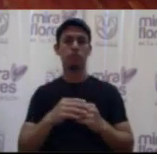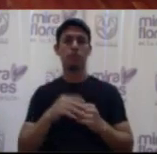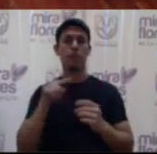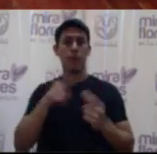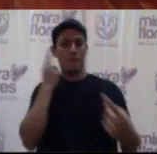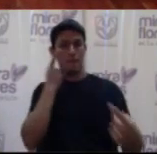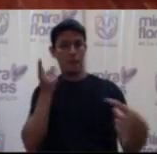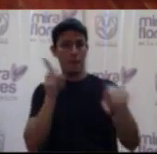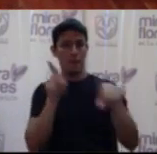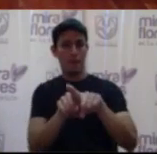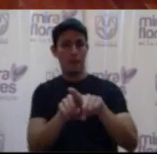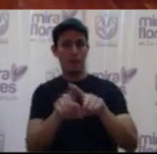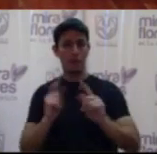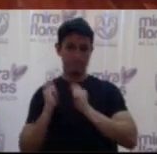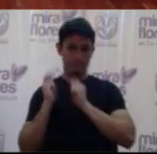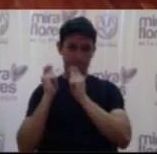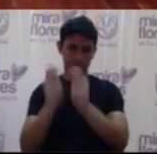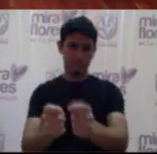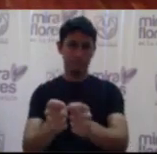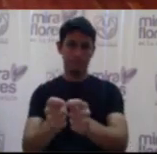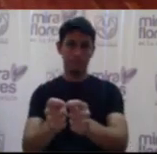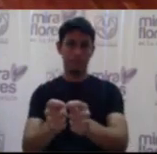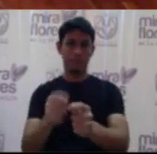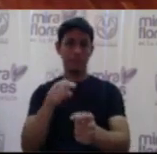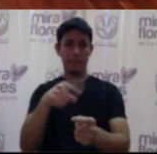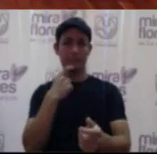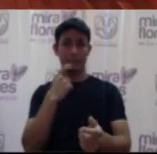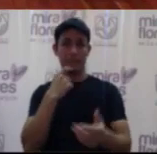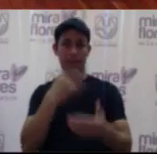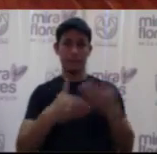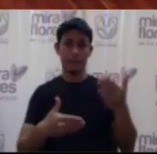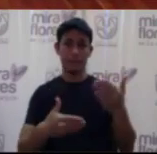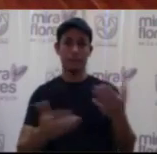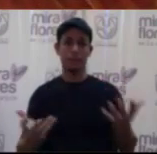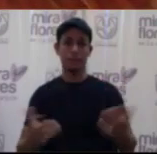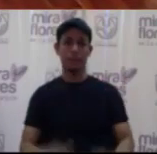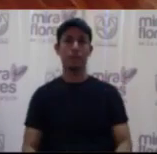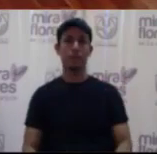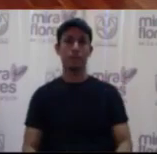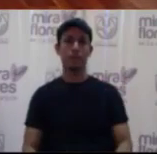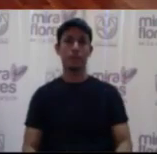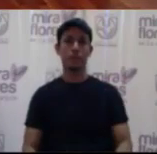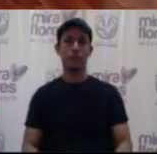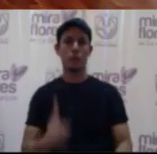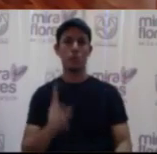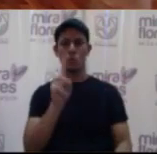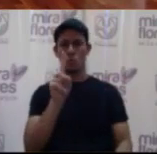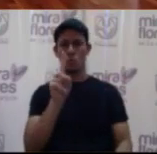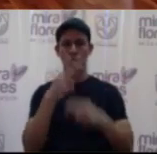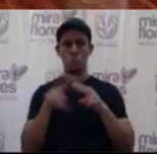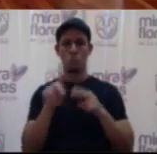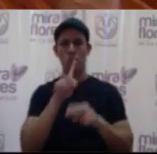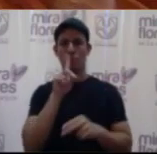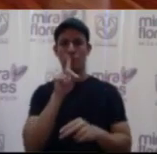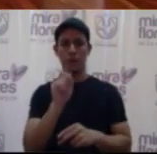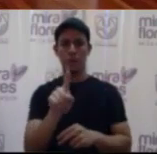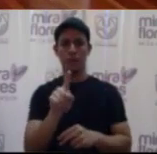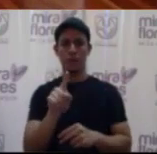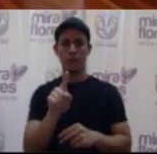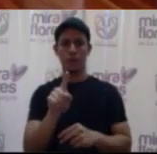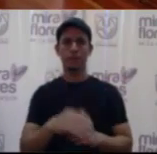acuerdo que aprueba la donación del equipamiento mencionado. Solamente una pregunta habría de hacer, en este caso al